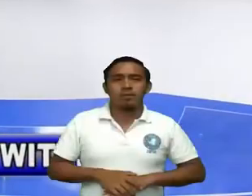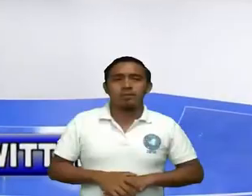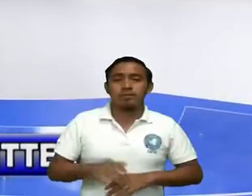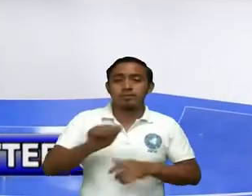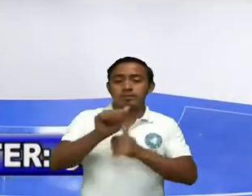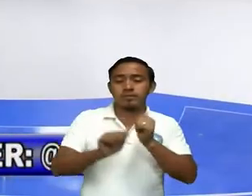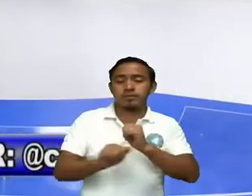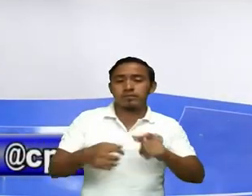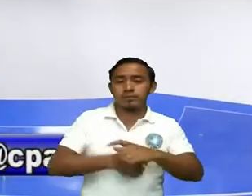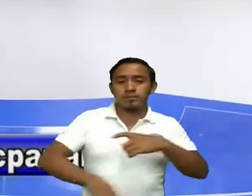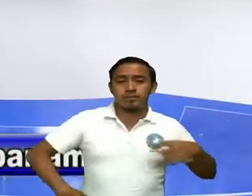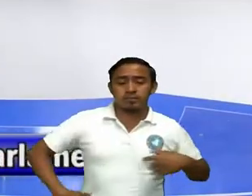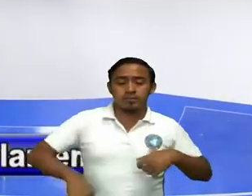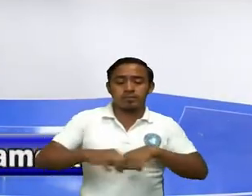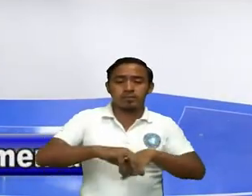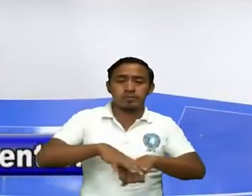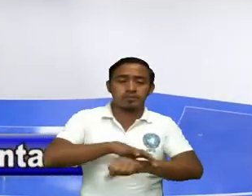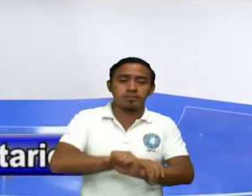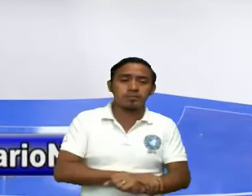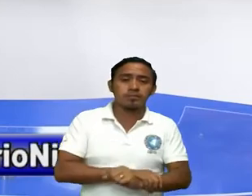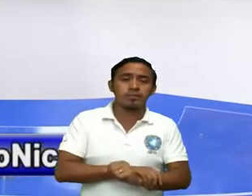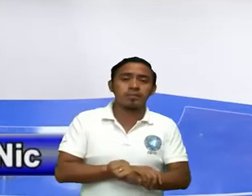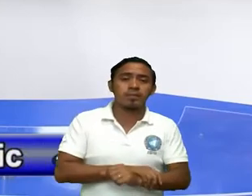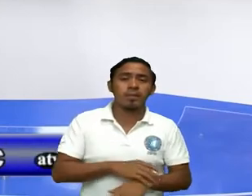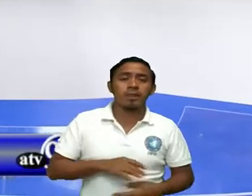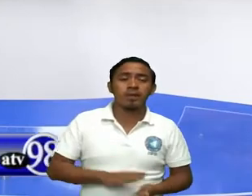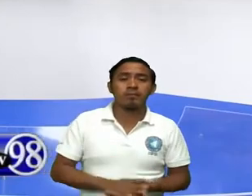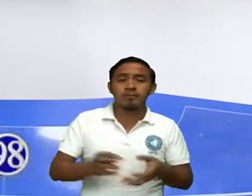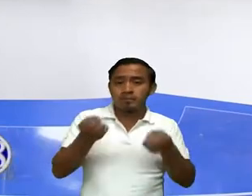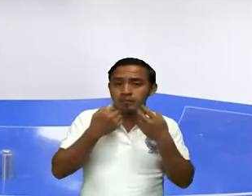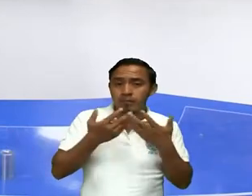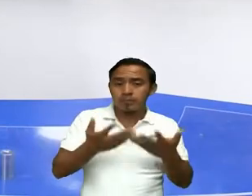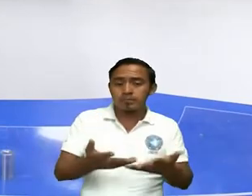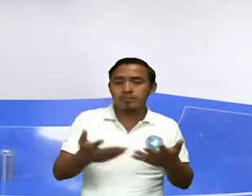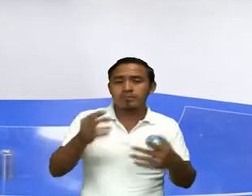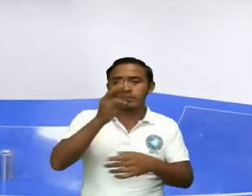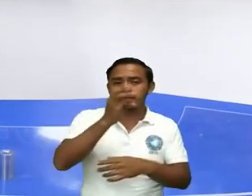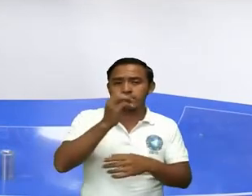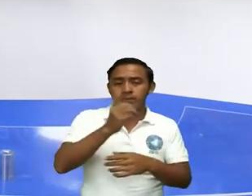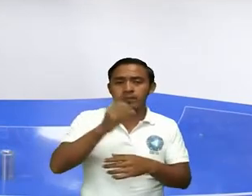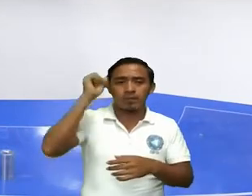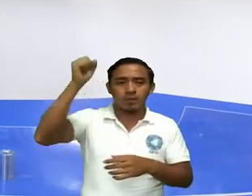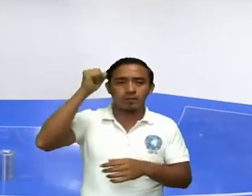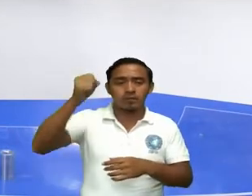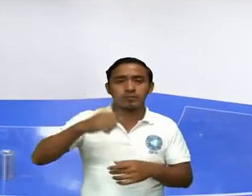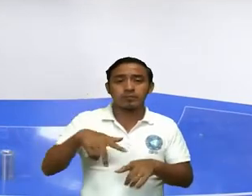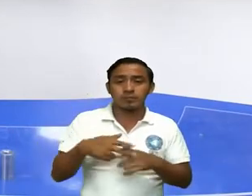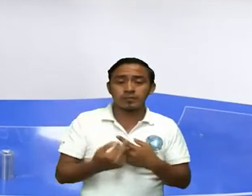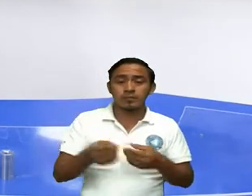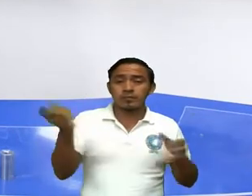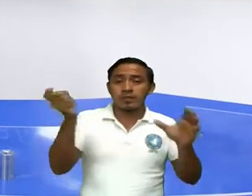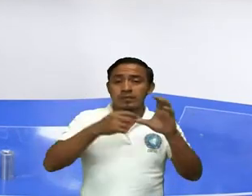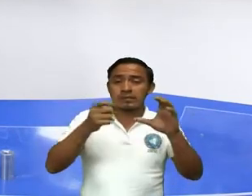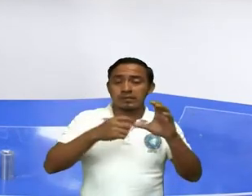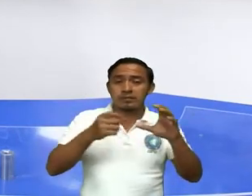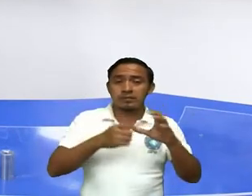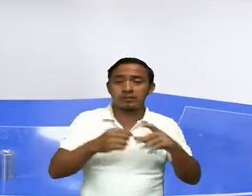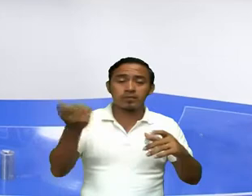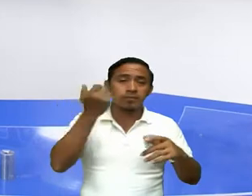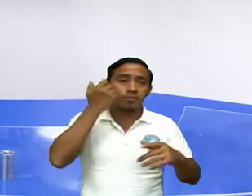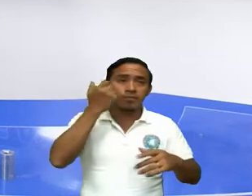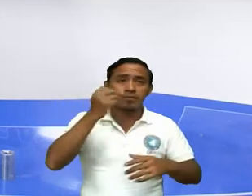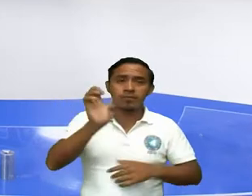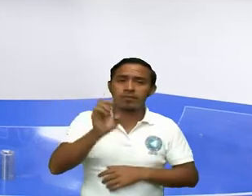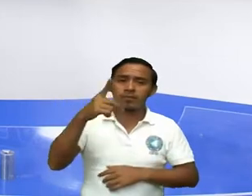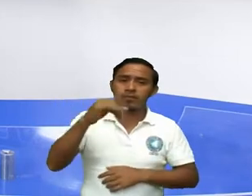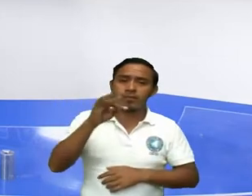La vicepresidenta de Nicaragua, compañera Rosario Murillo, informó que del 30 de julio, fecha en que se declaró la alerta